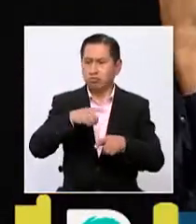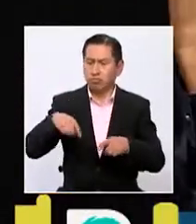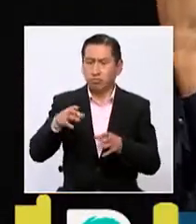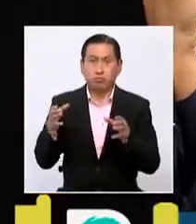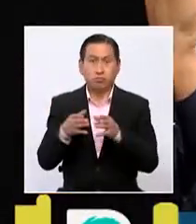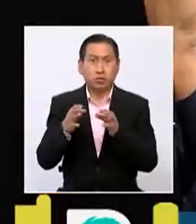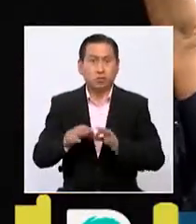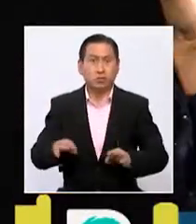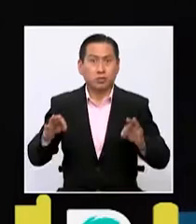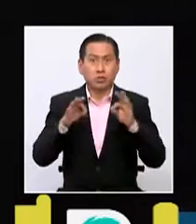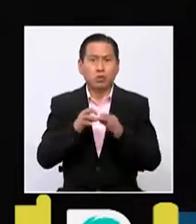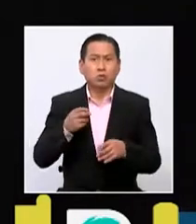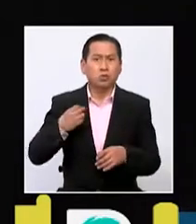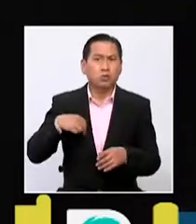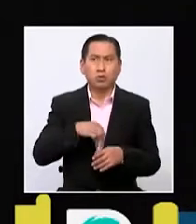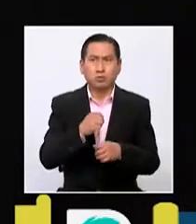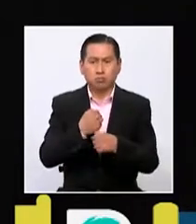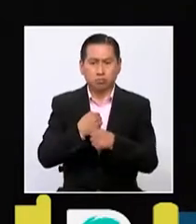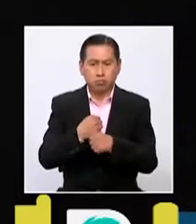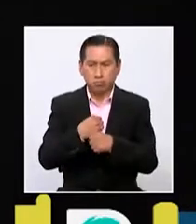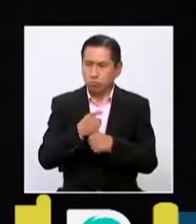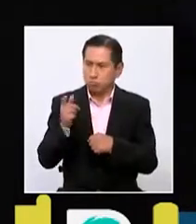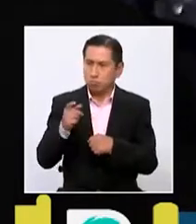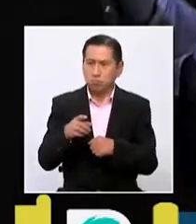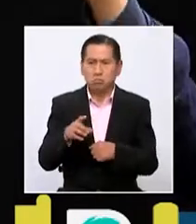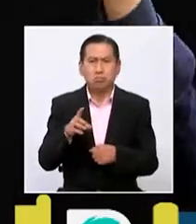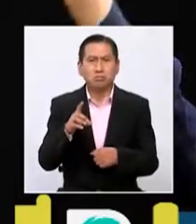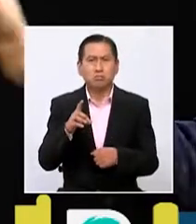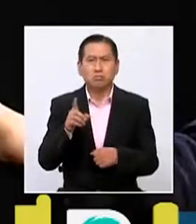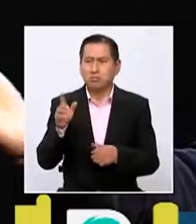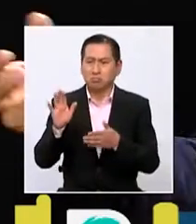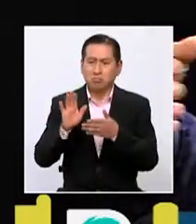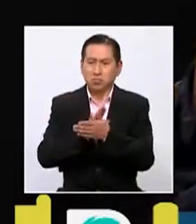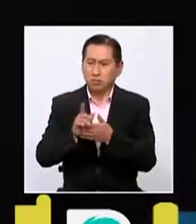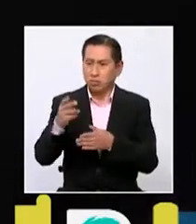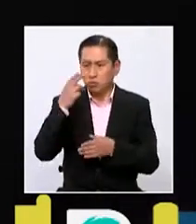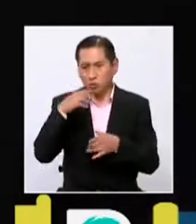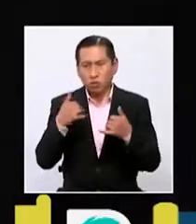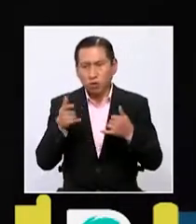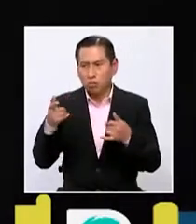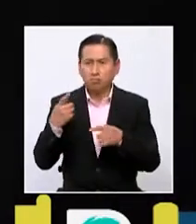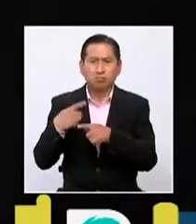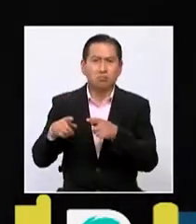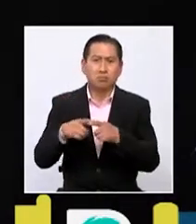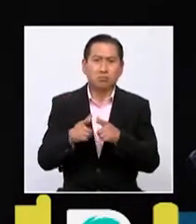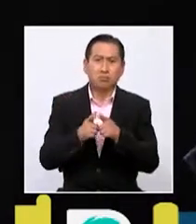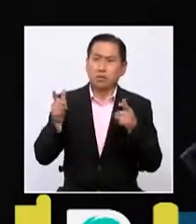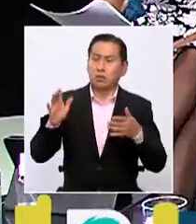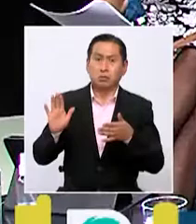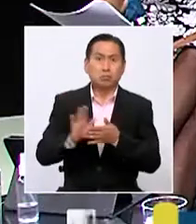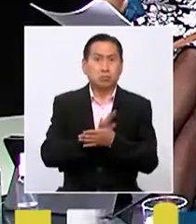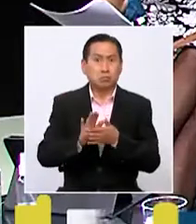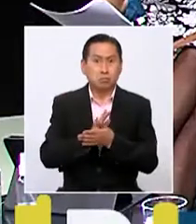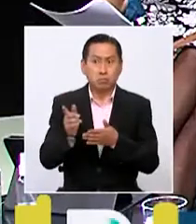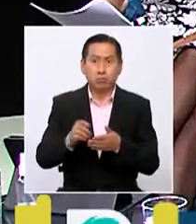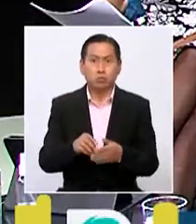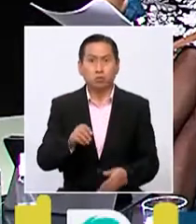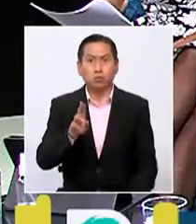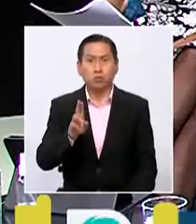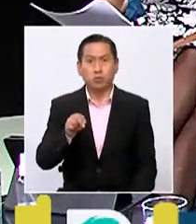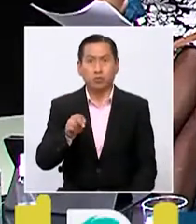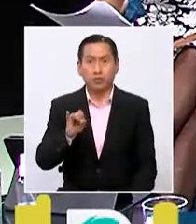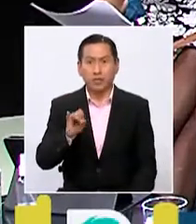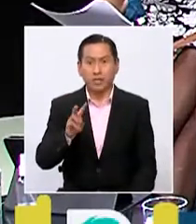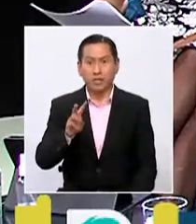Nosotros producimos desde en DreamWorks películas de animación, en Universal grandes películas. Tenemos desde